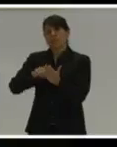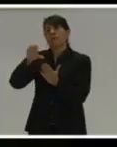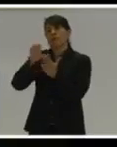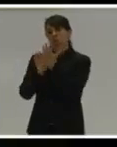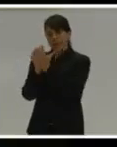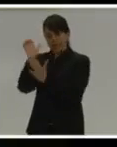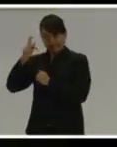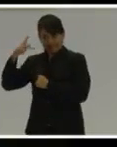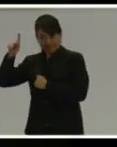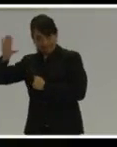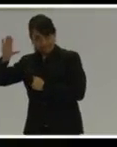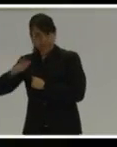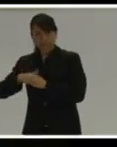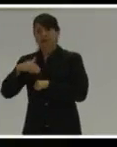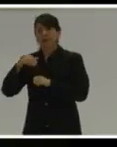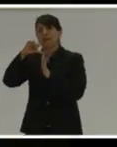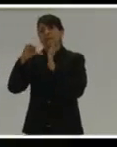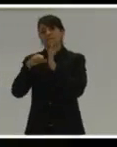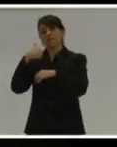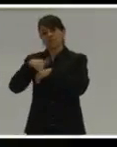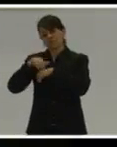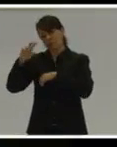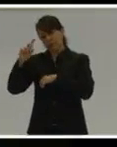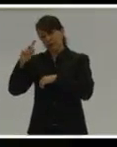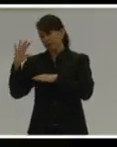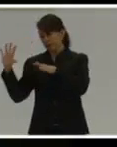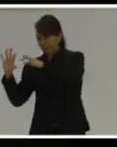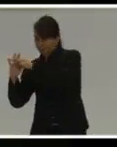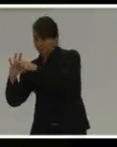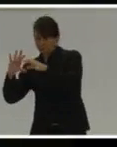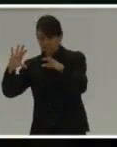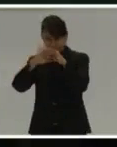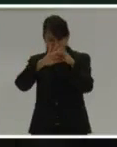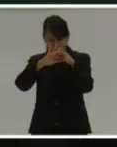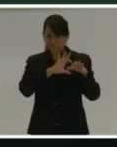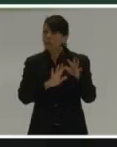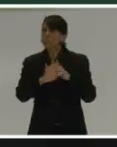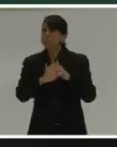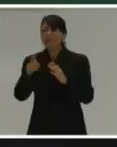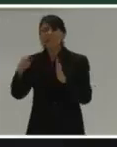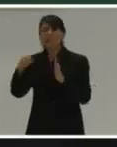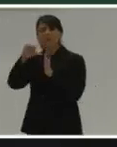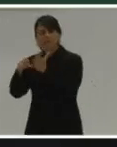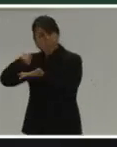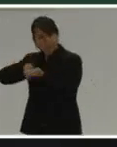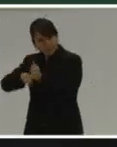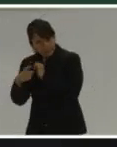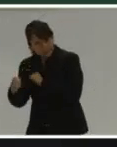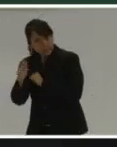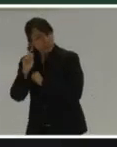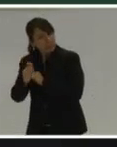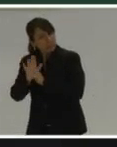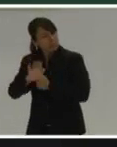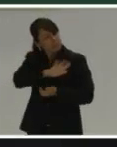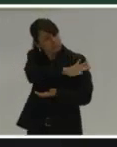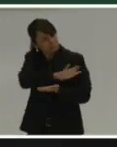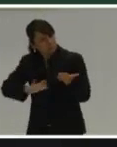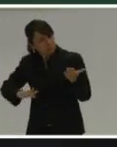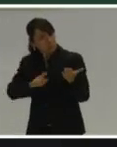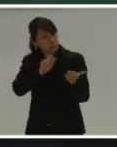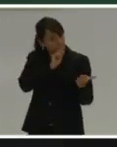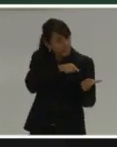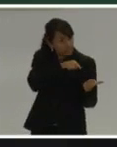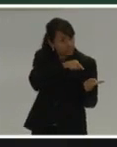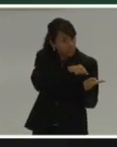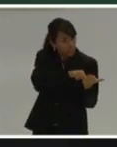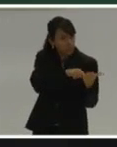del Estado, es como la copia de lo que es la Declaración de los Derechos de los Pueblos Indígenas. Se